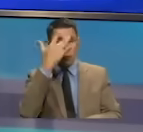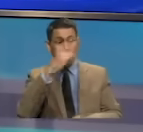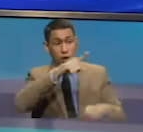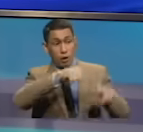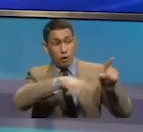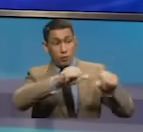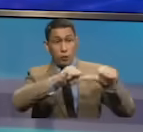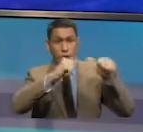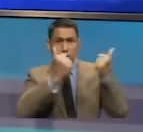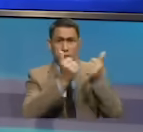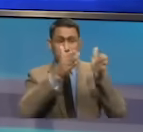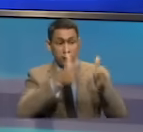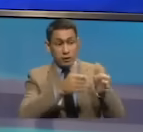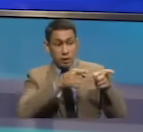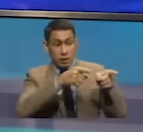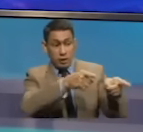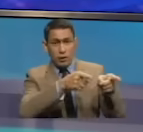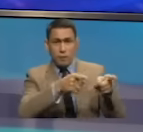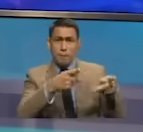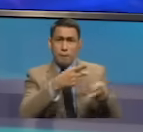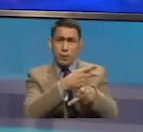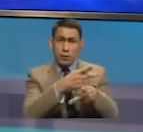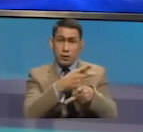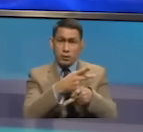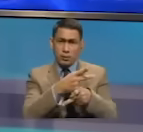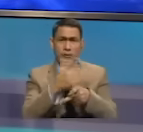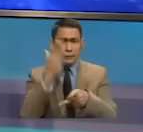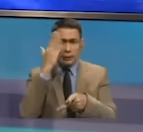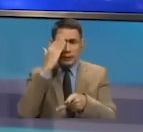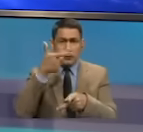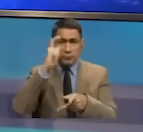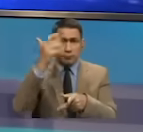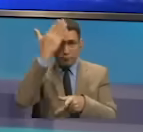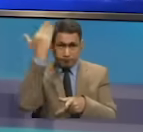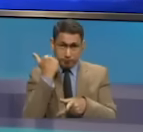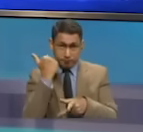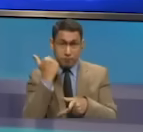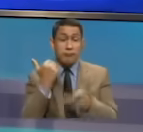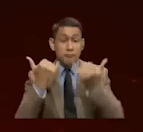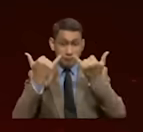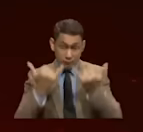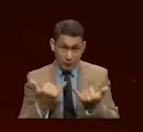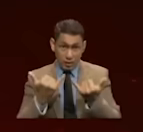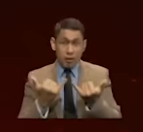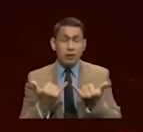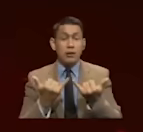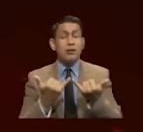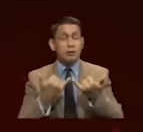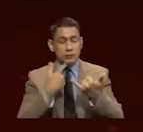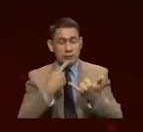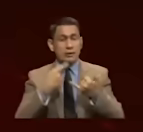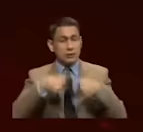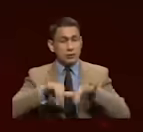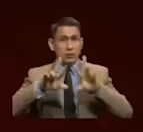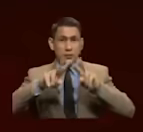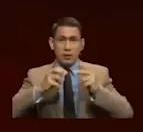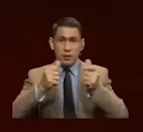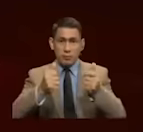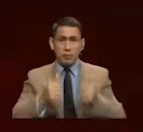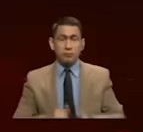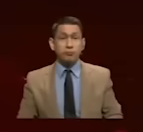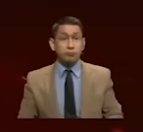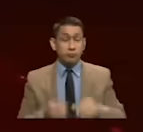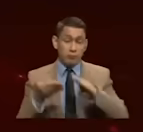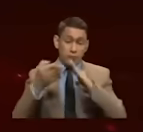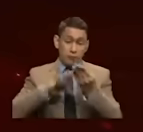por Villavicencio deben realizarse lo antes posible. El